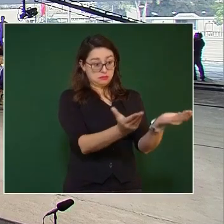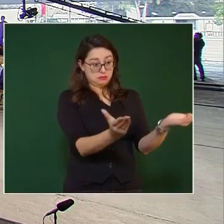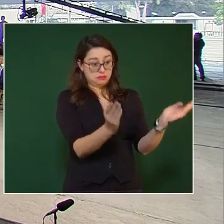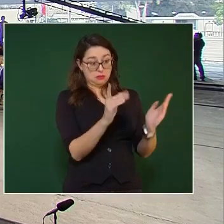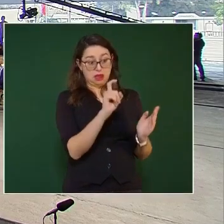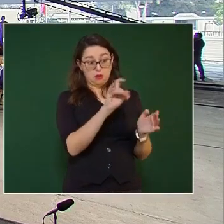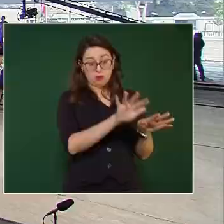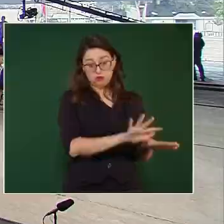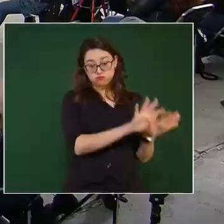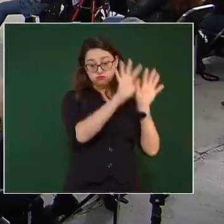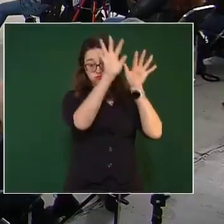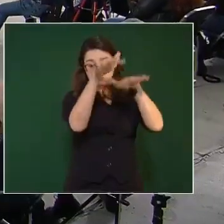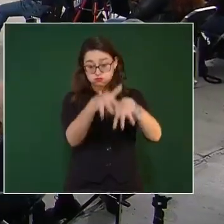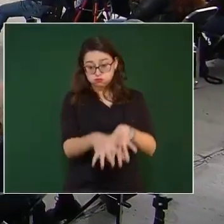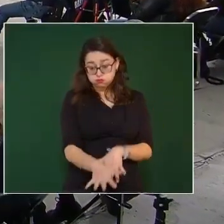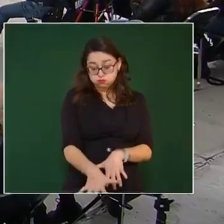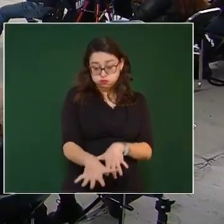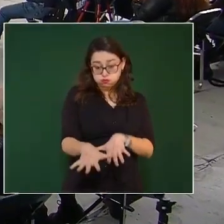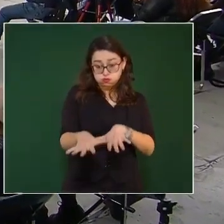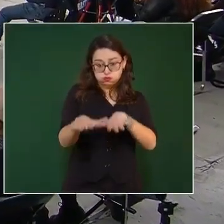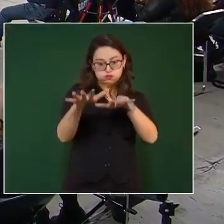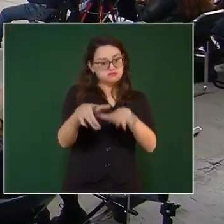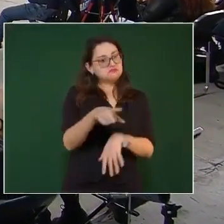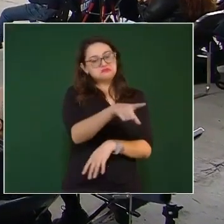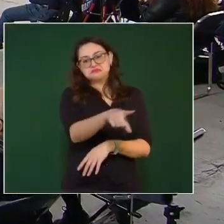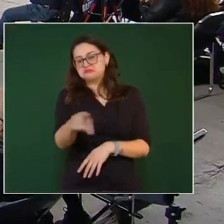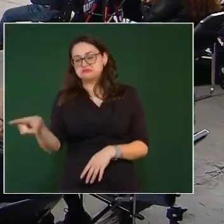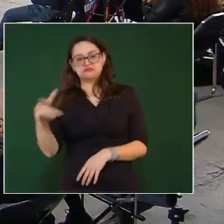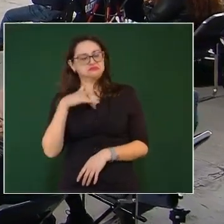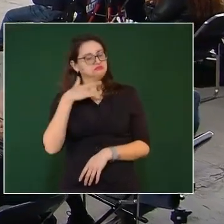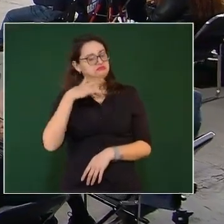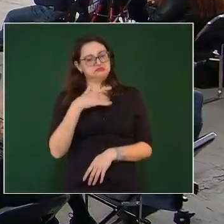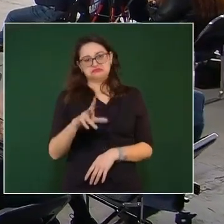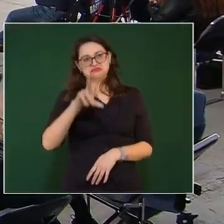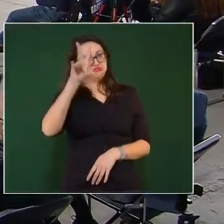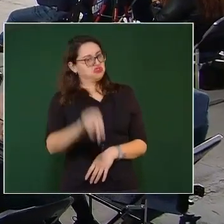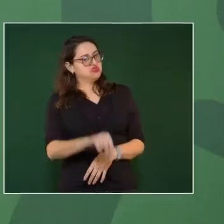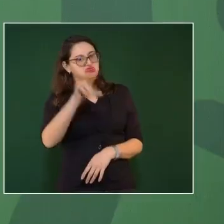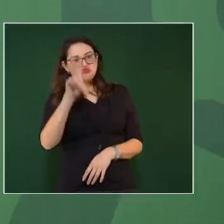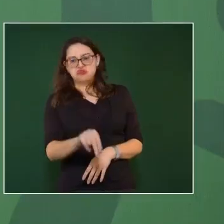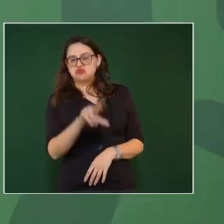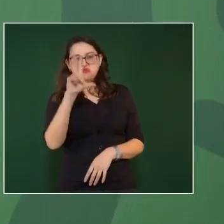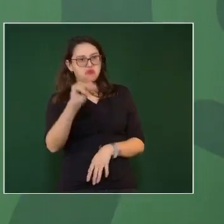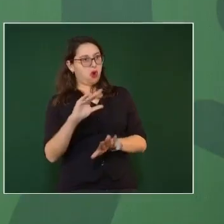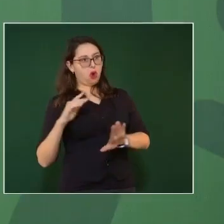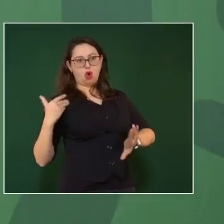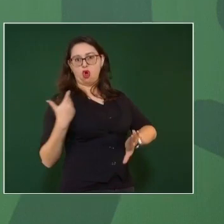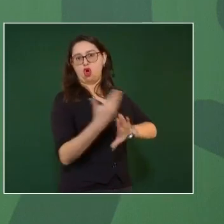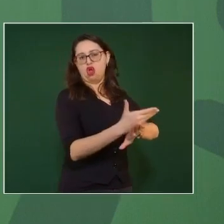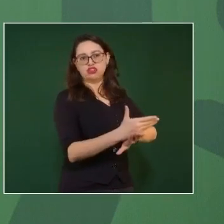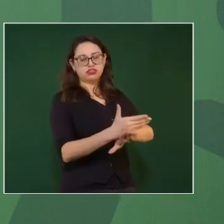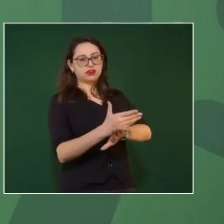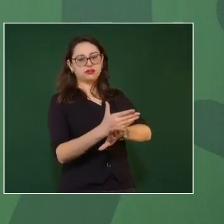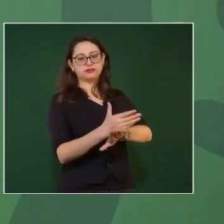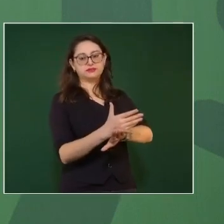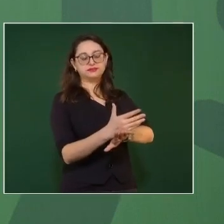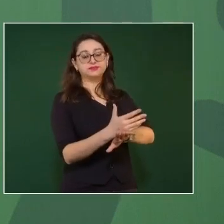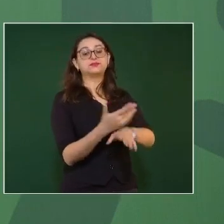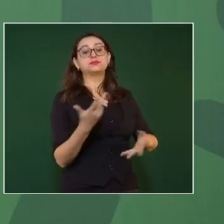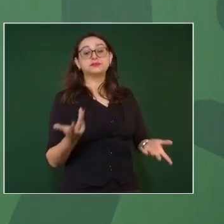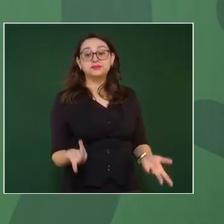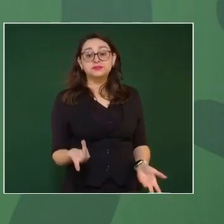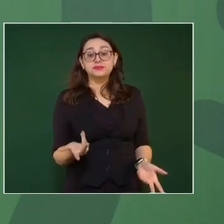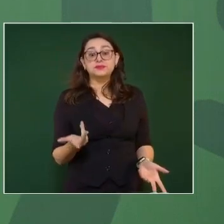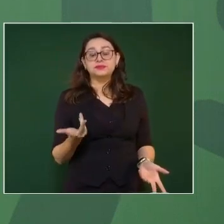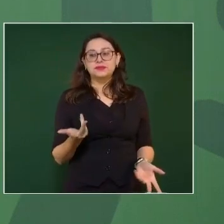una inversión de cerca de 10 mil millones de dinero del presupuesto